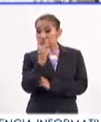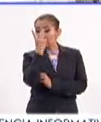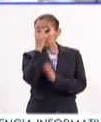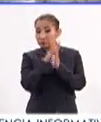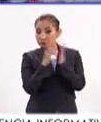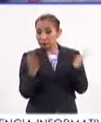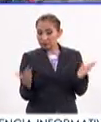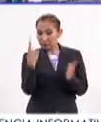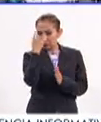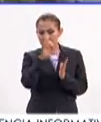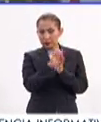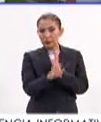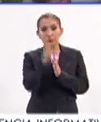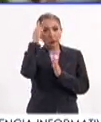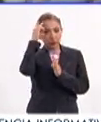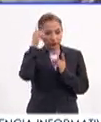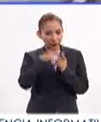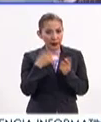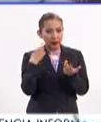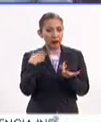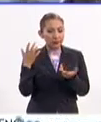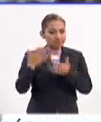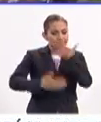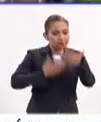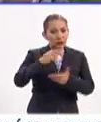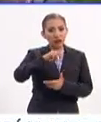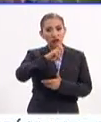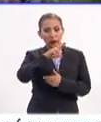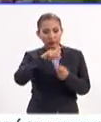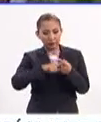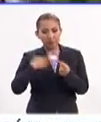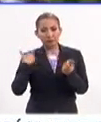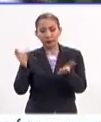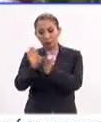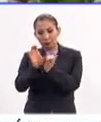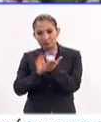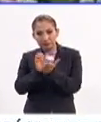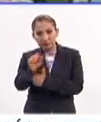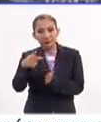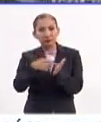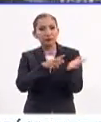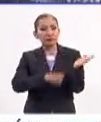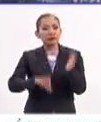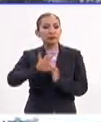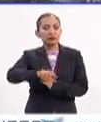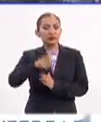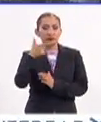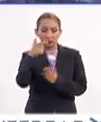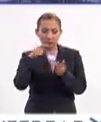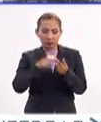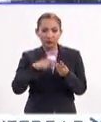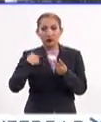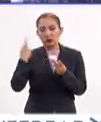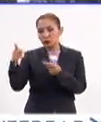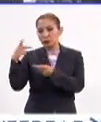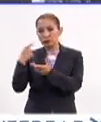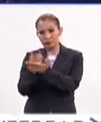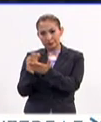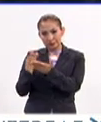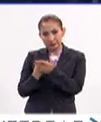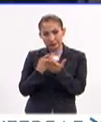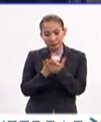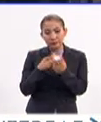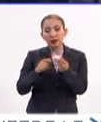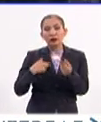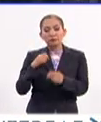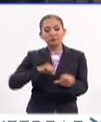libros, entre ellos están Porfirio Díaz en la Revuelta de la Noria, la Constitución de 1857 y sus críticos,